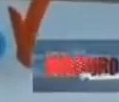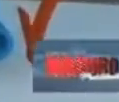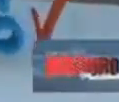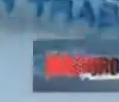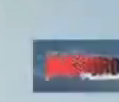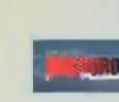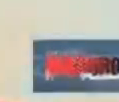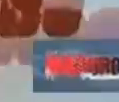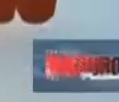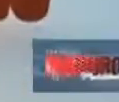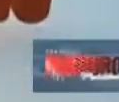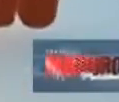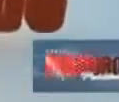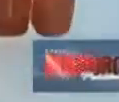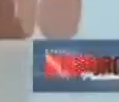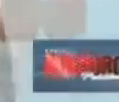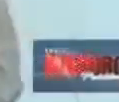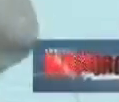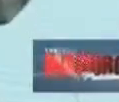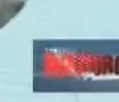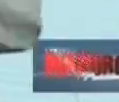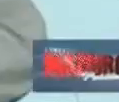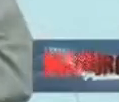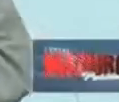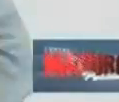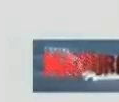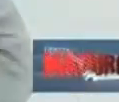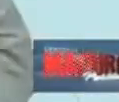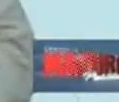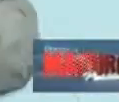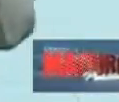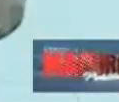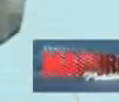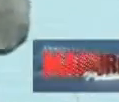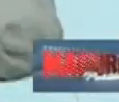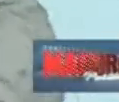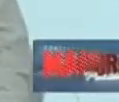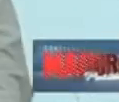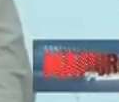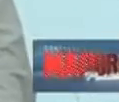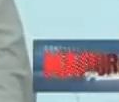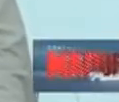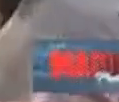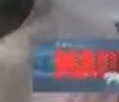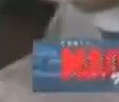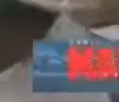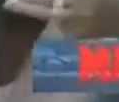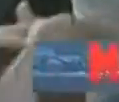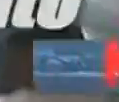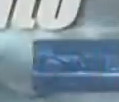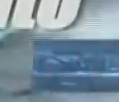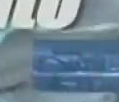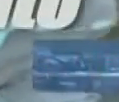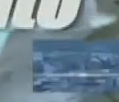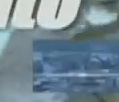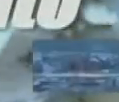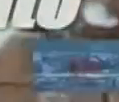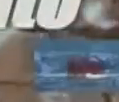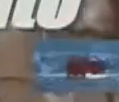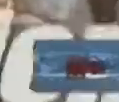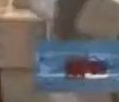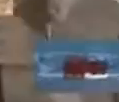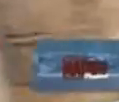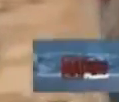un cierre de año espectacular. Es la primera línea. La segunda línea, la gran misión abastecimiento